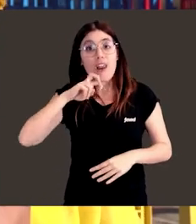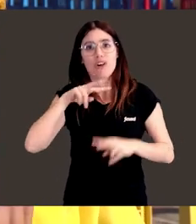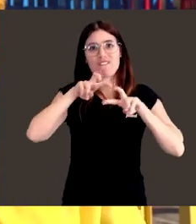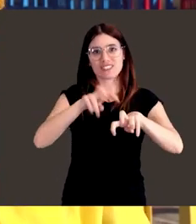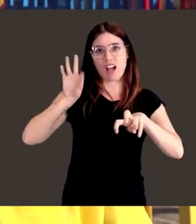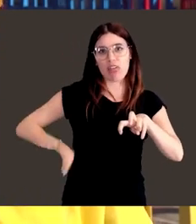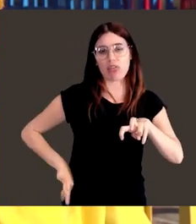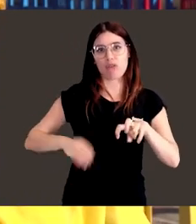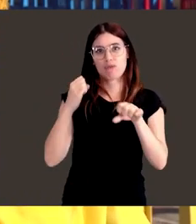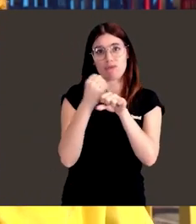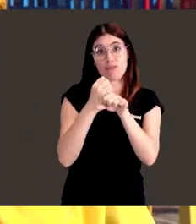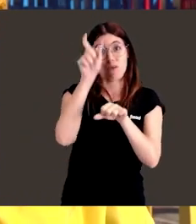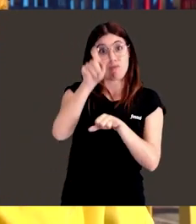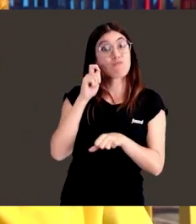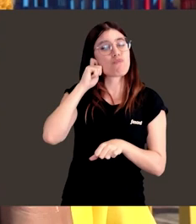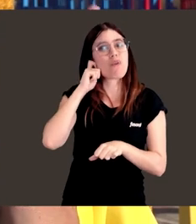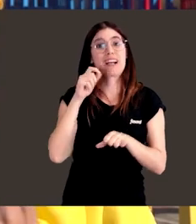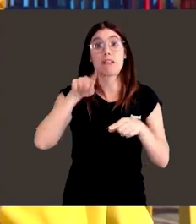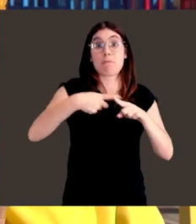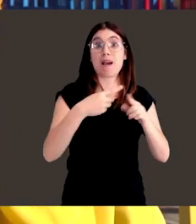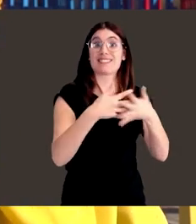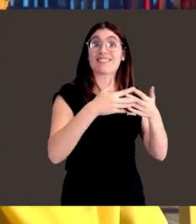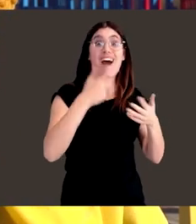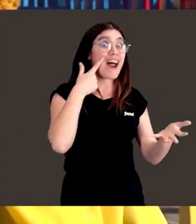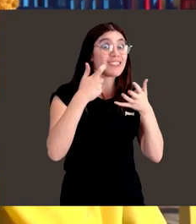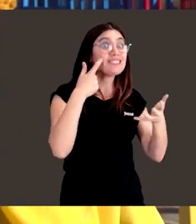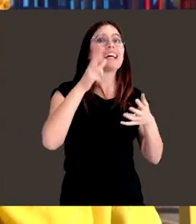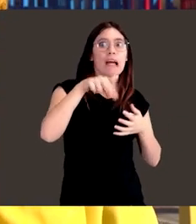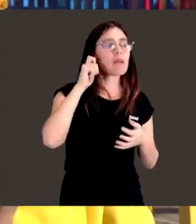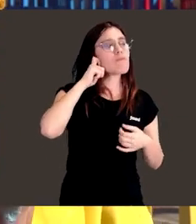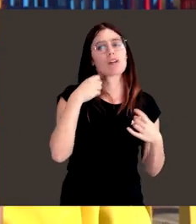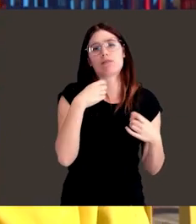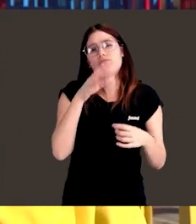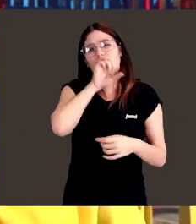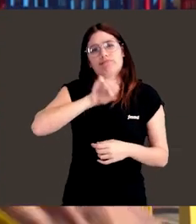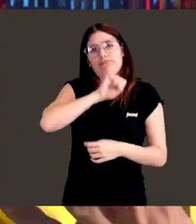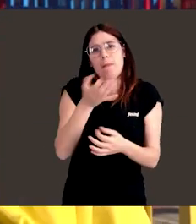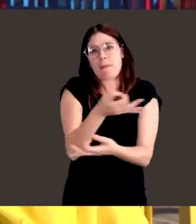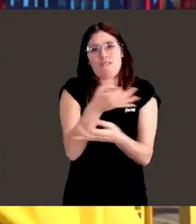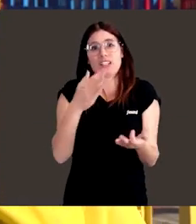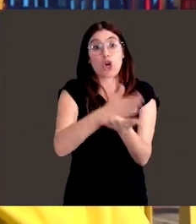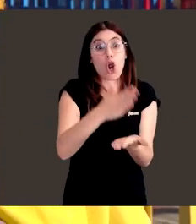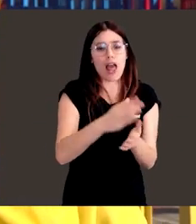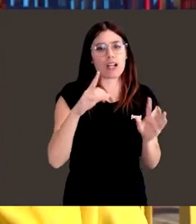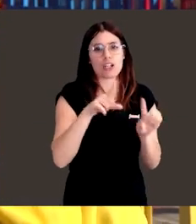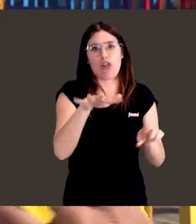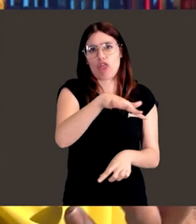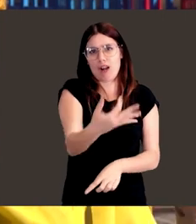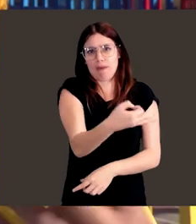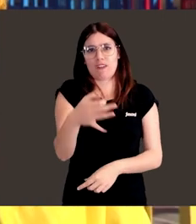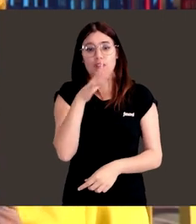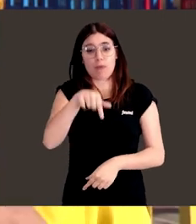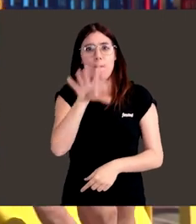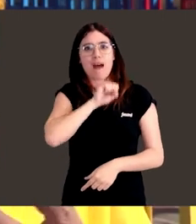así la investigación de las mujeres, que sean mujeres artistas que lo realizan, me parece increíble que sea en las escuelas de los niños, porque